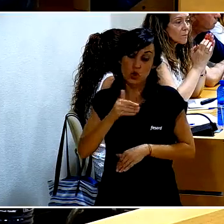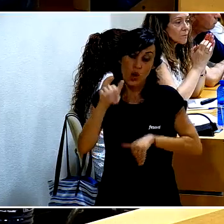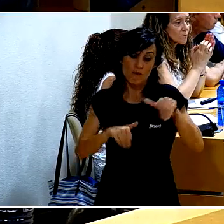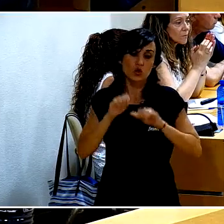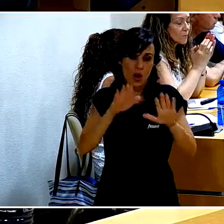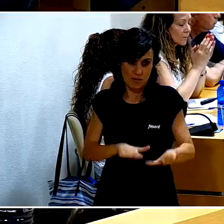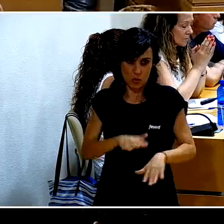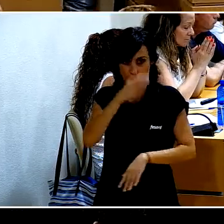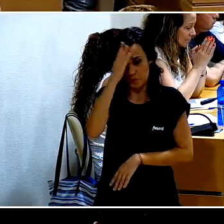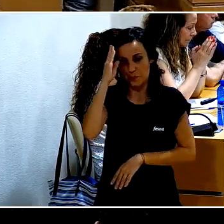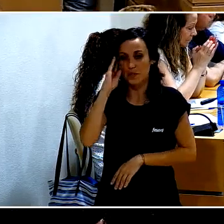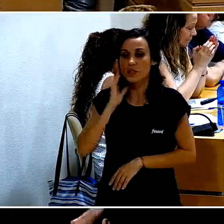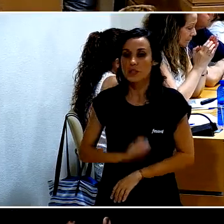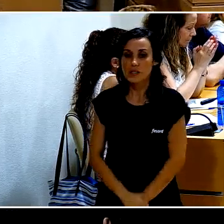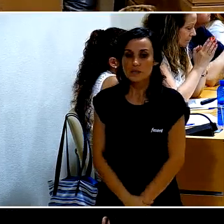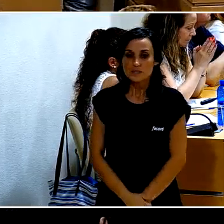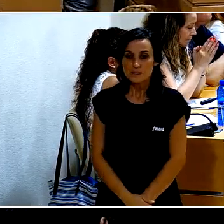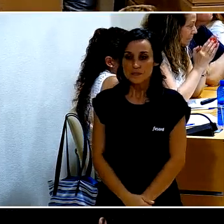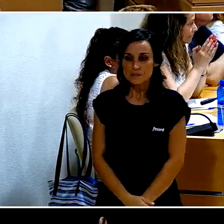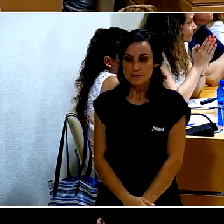ser favorable. Muchas gracias.